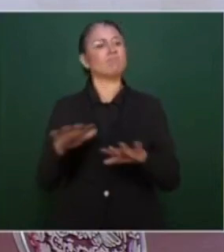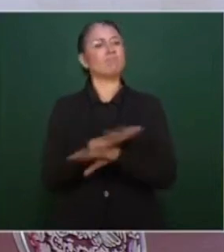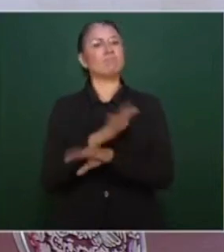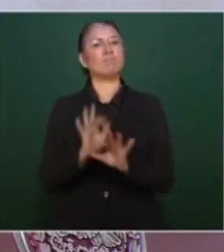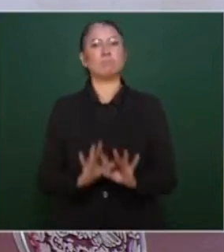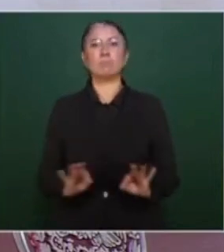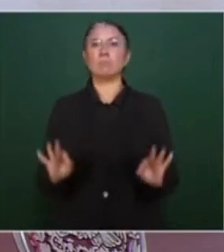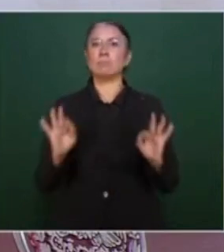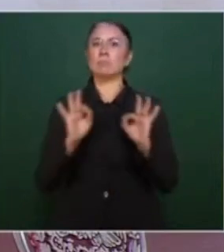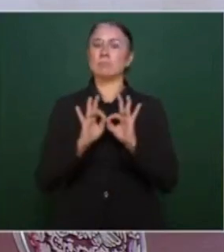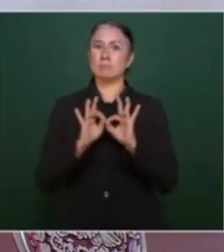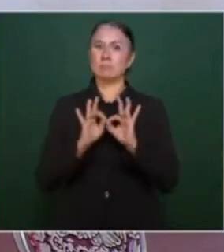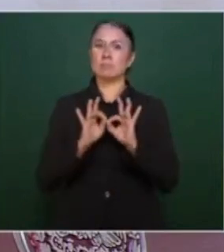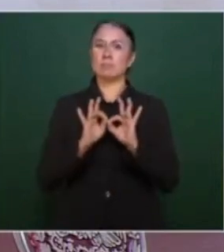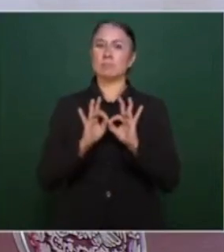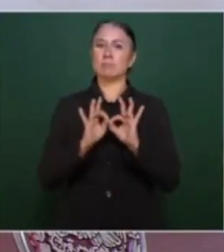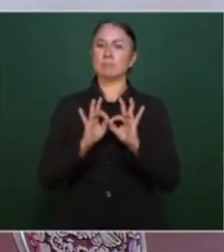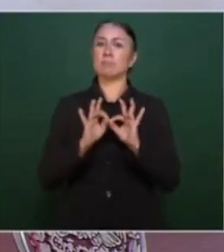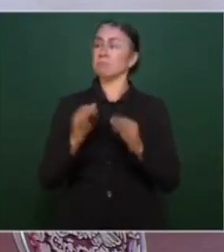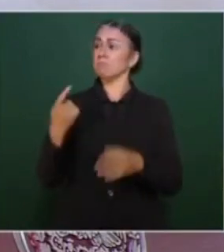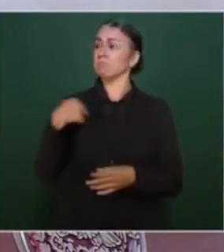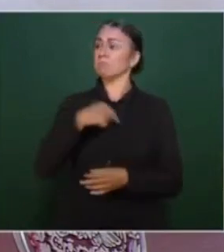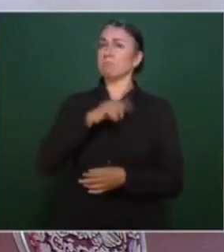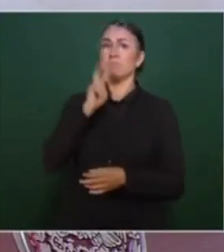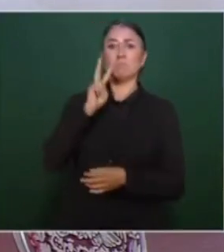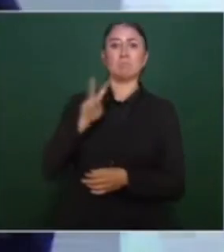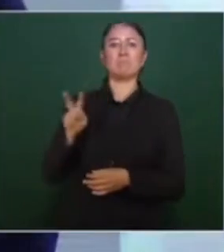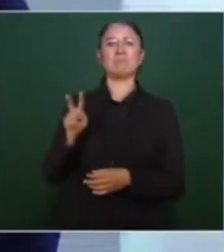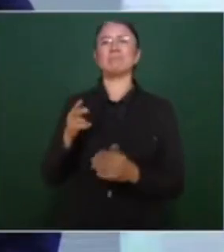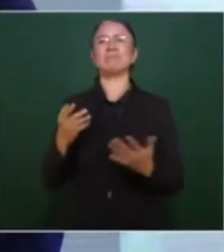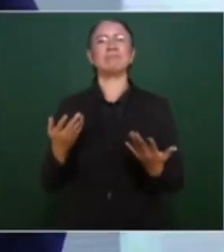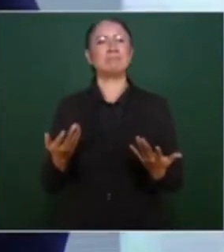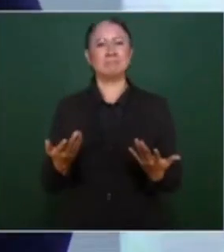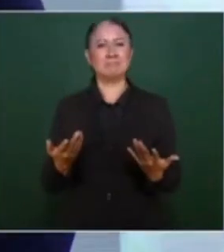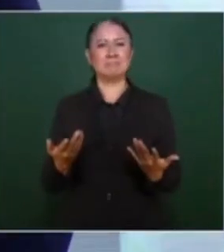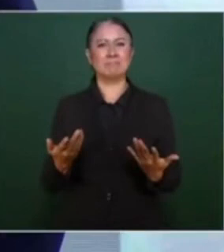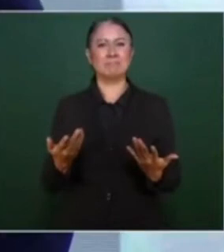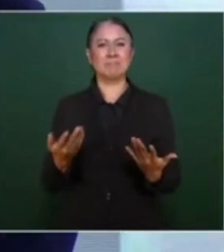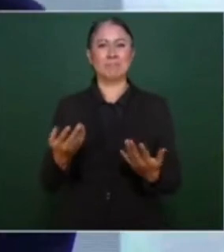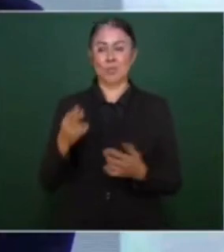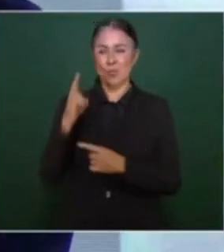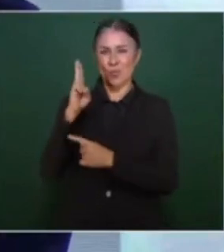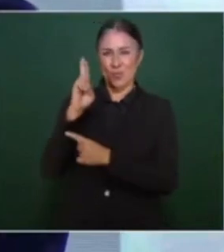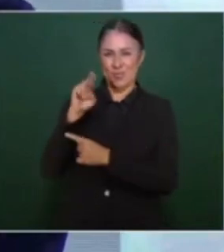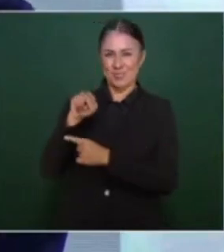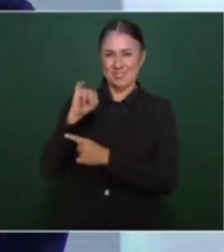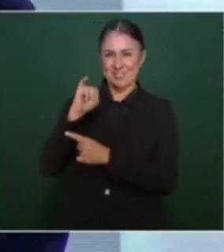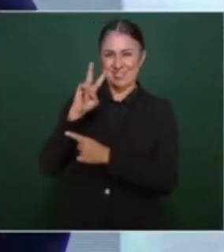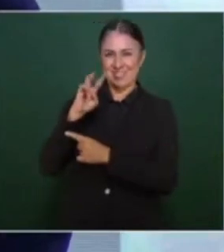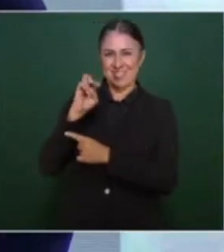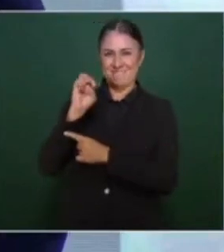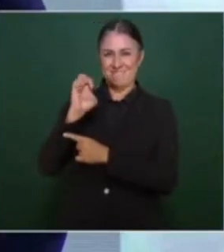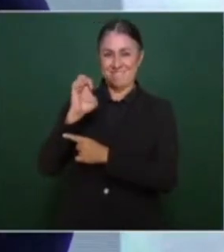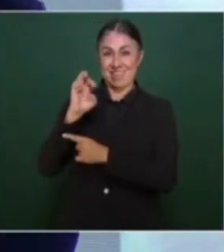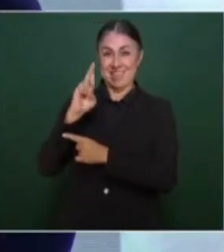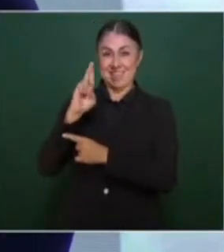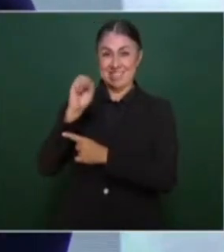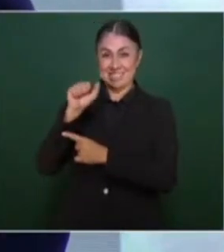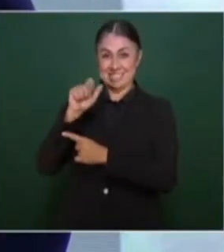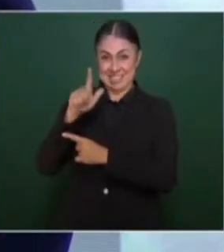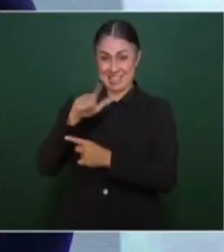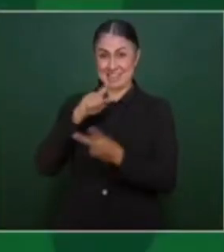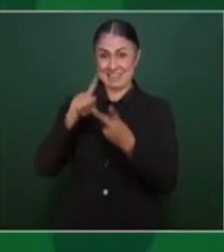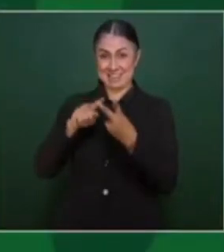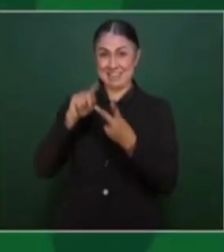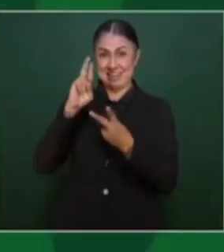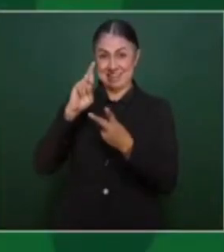y lo que se está viendo es de que el Universal no quiere cambiar y el Reforma tampoco.